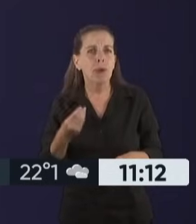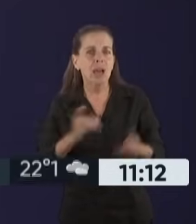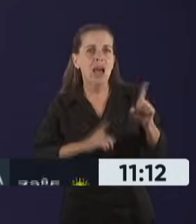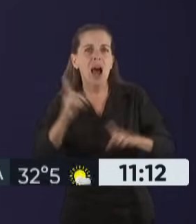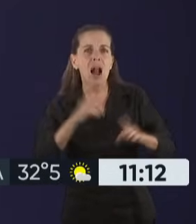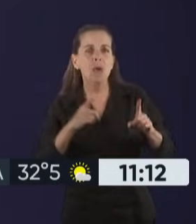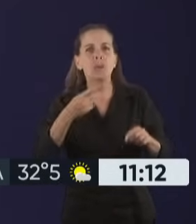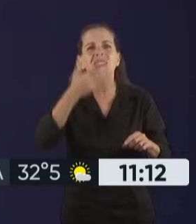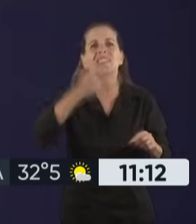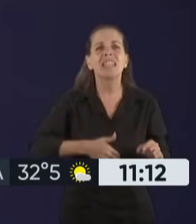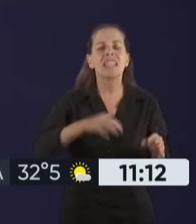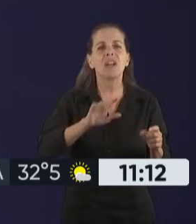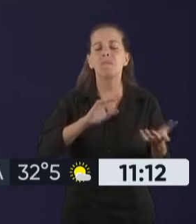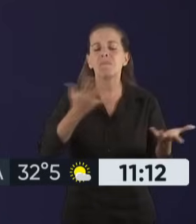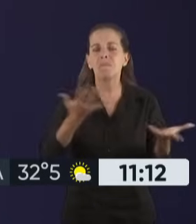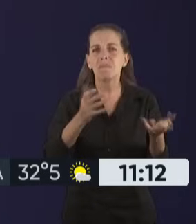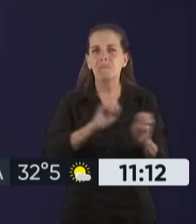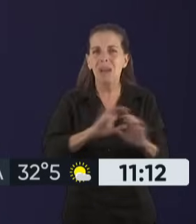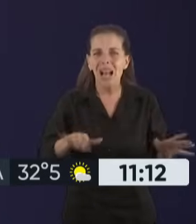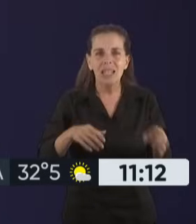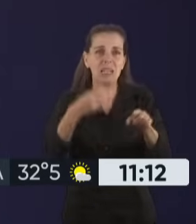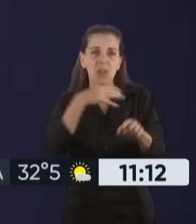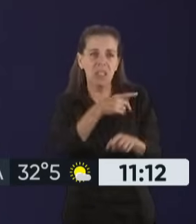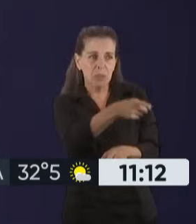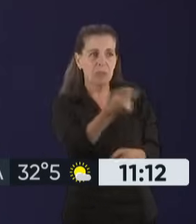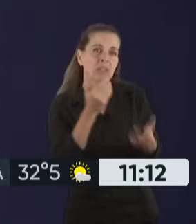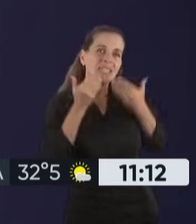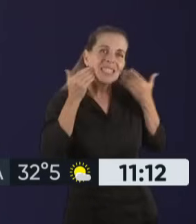lectura desacertada en relación, no entiendo tu sonrisa,